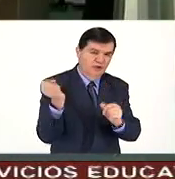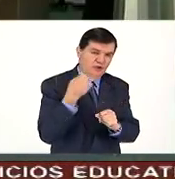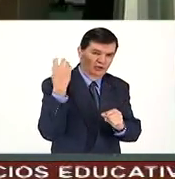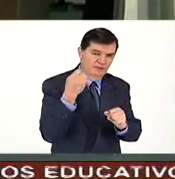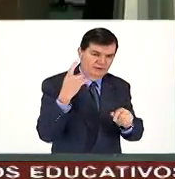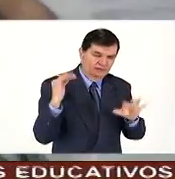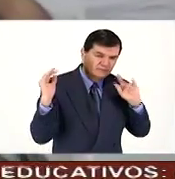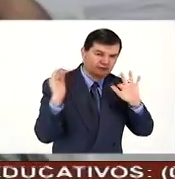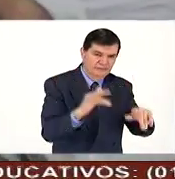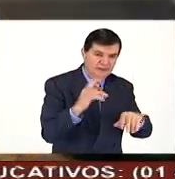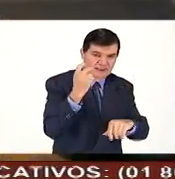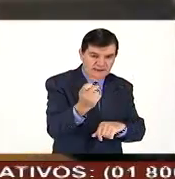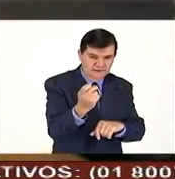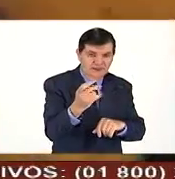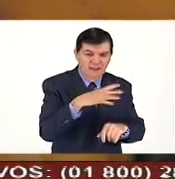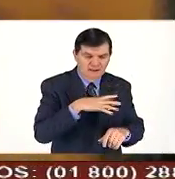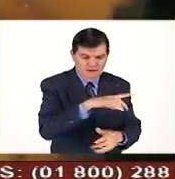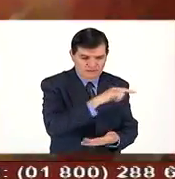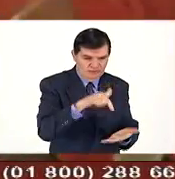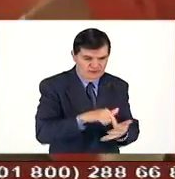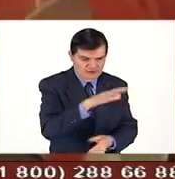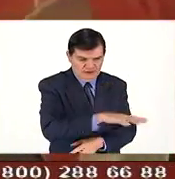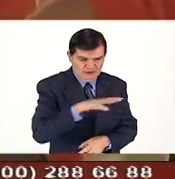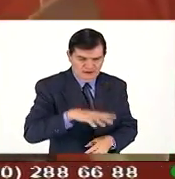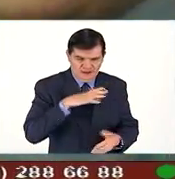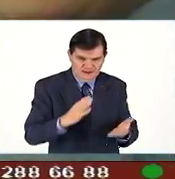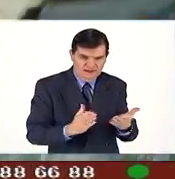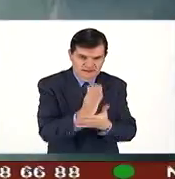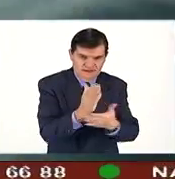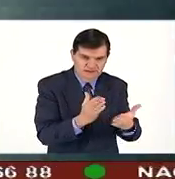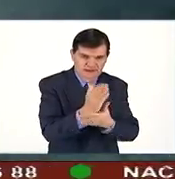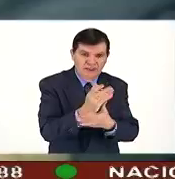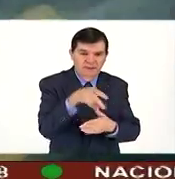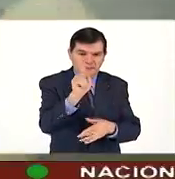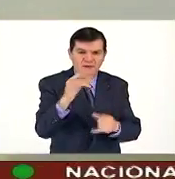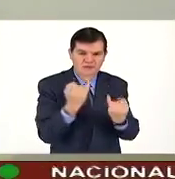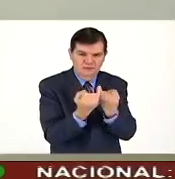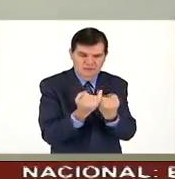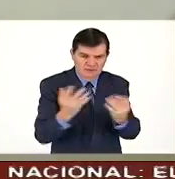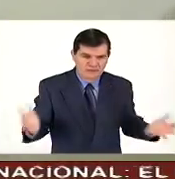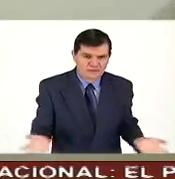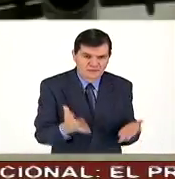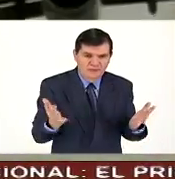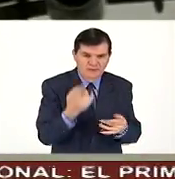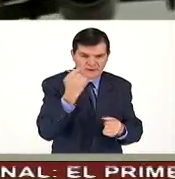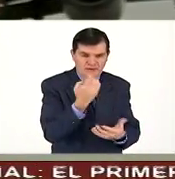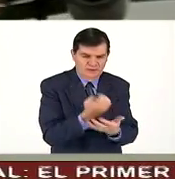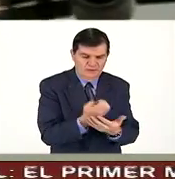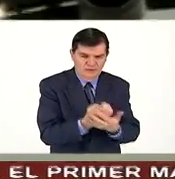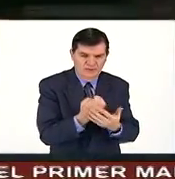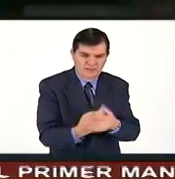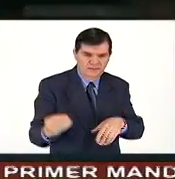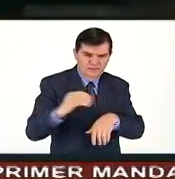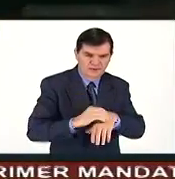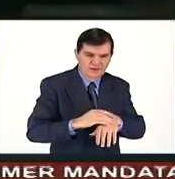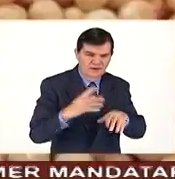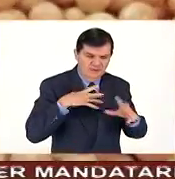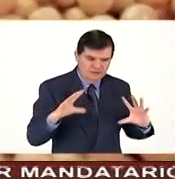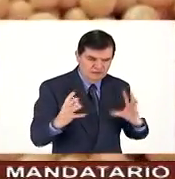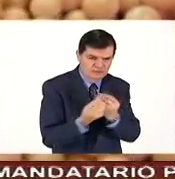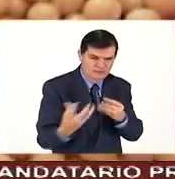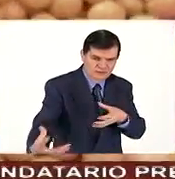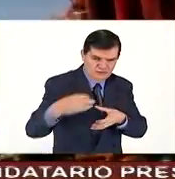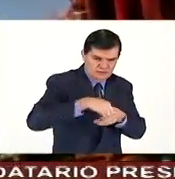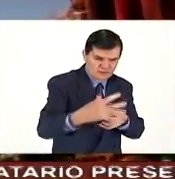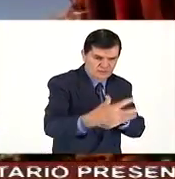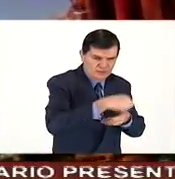conferencia coincidieron en que la región tiene muchos retos, pero el mayor de ellos es promover el crecimiento económico sostenido e inclusivo,